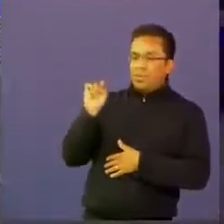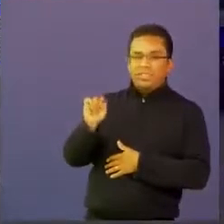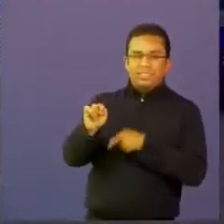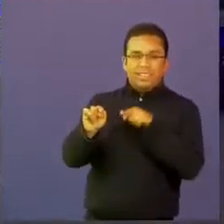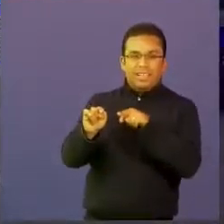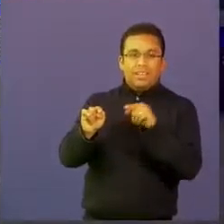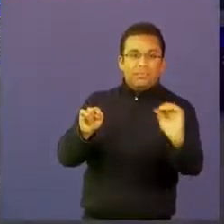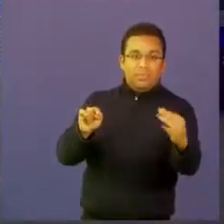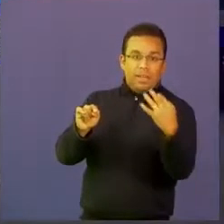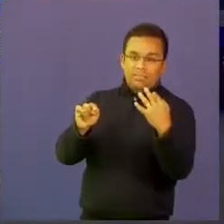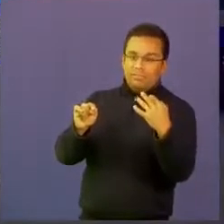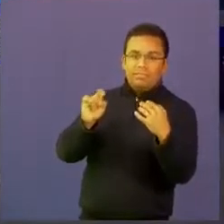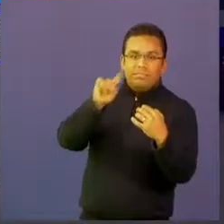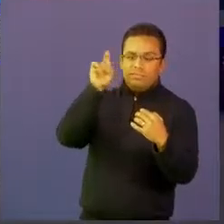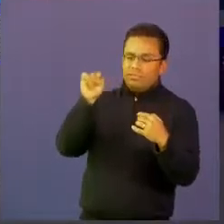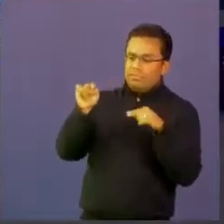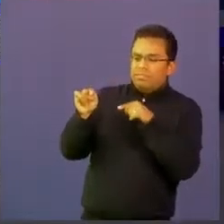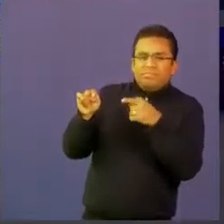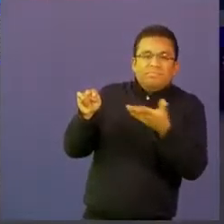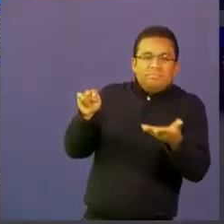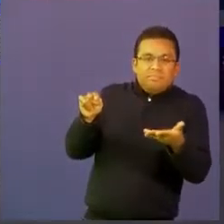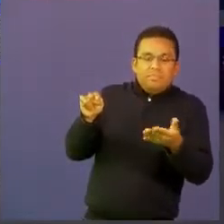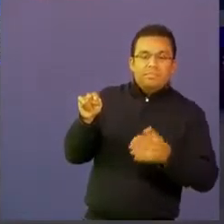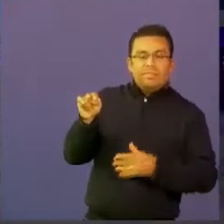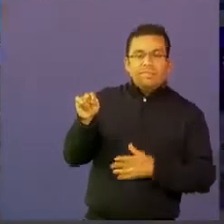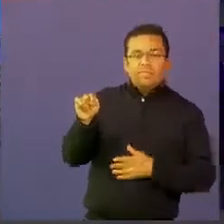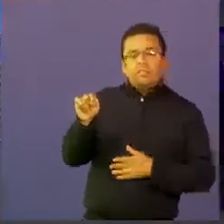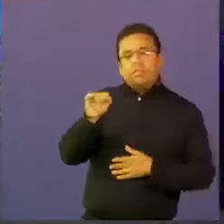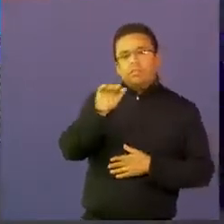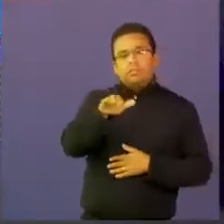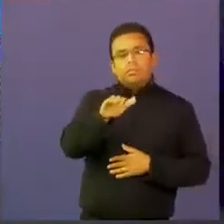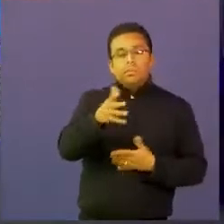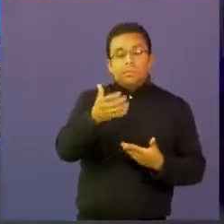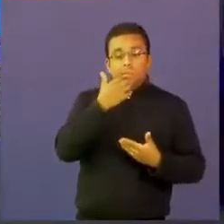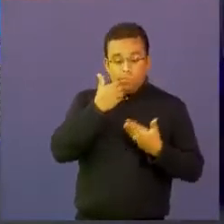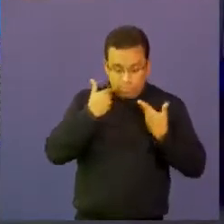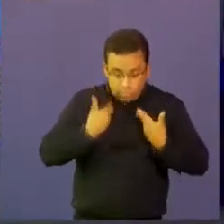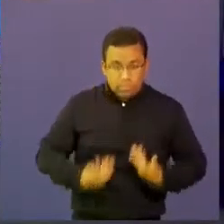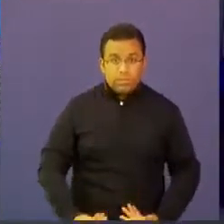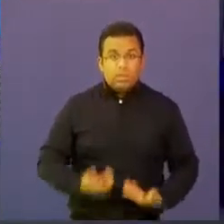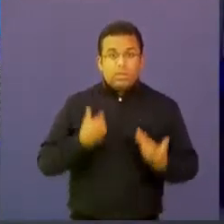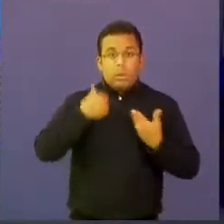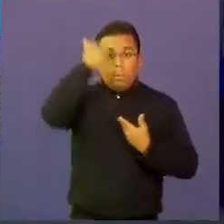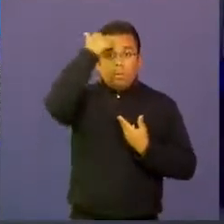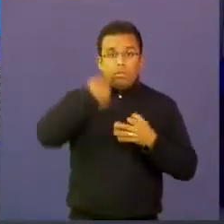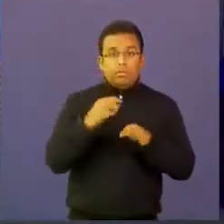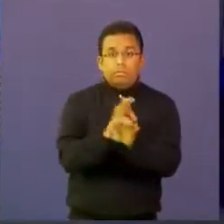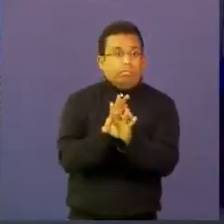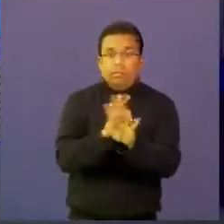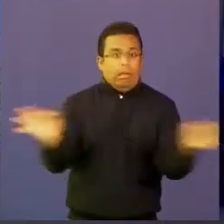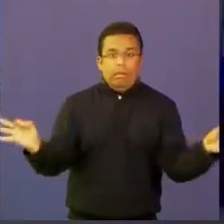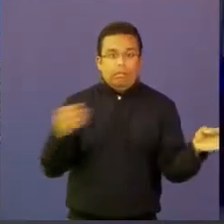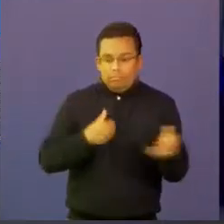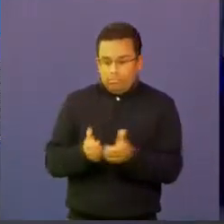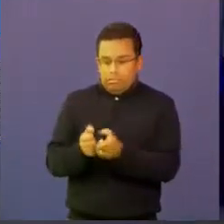viendo se están preguntando y es como yo como profesor que no tiene ninguna experiencia en el juego